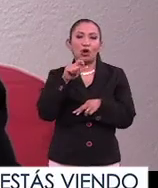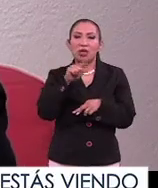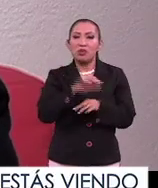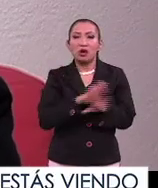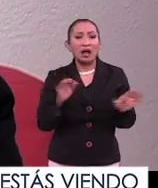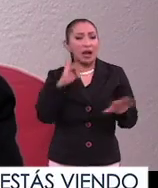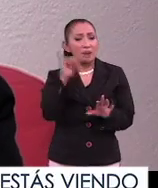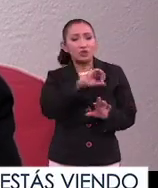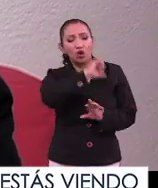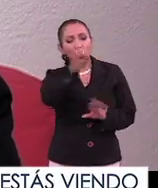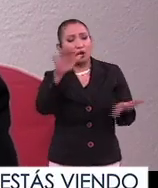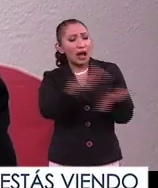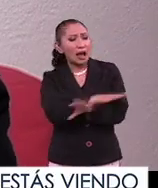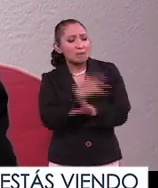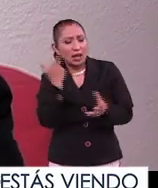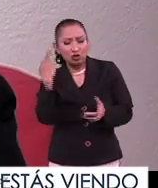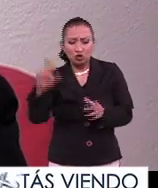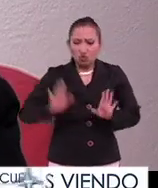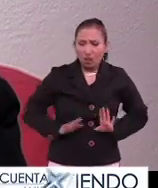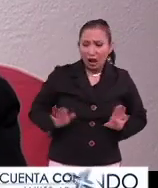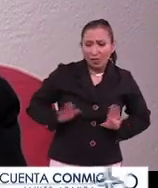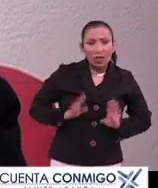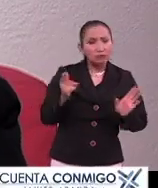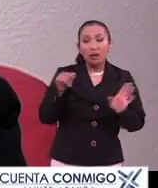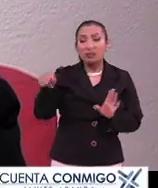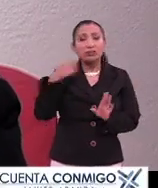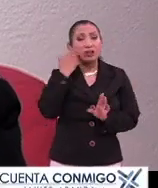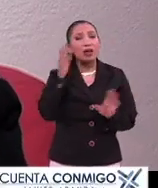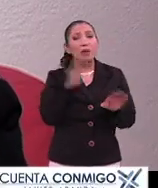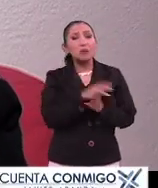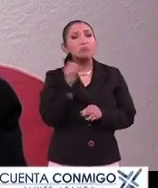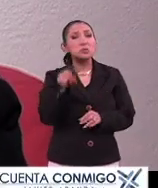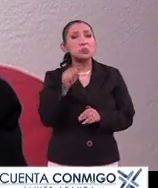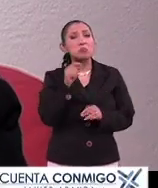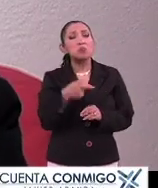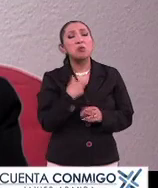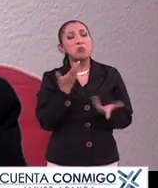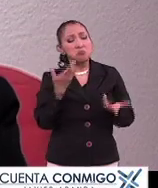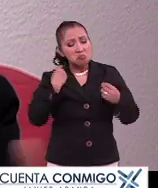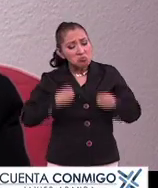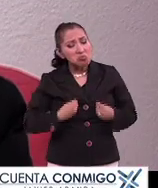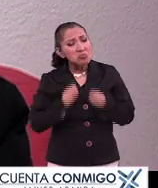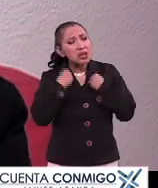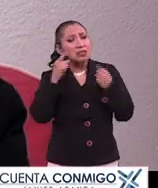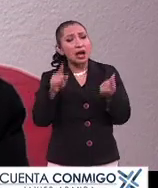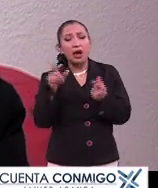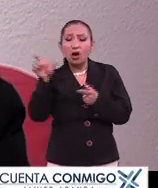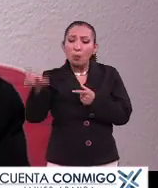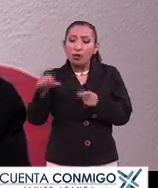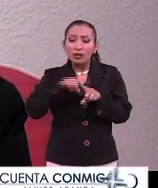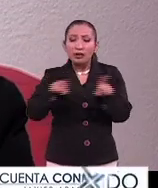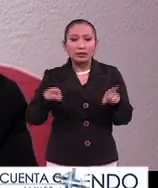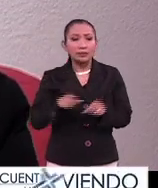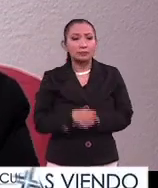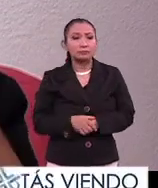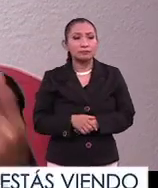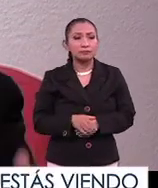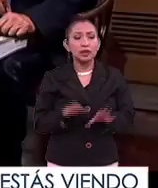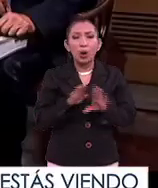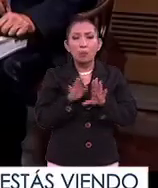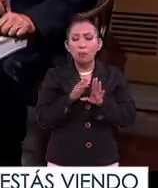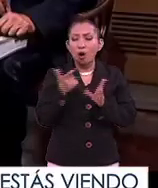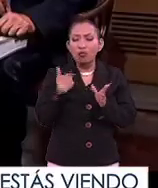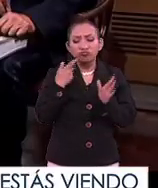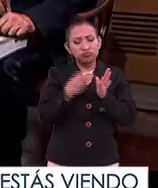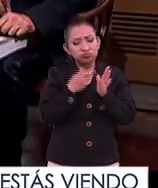No, nunca es otra cosa. Creo que nunca intentó, es un poco lo que a mí me queda, ser una cosa diferente. Fue como